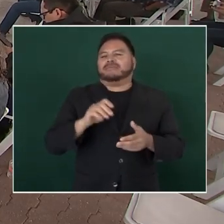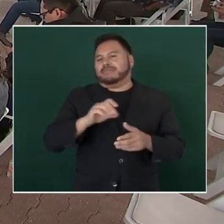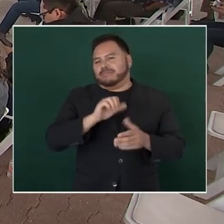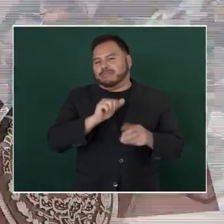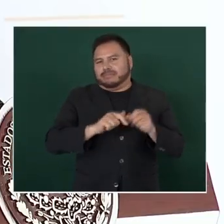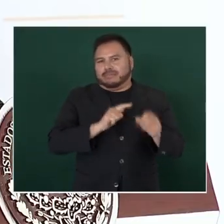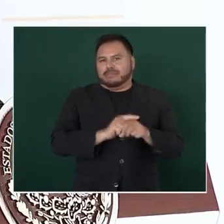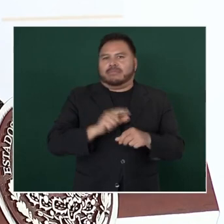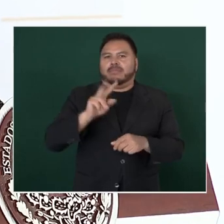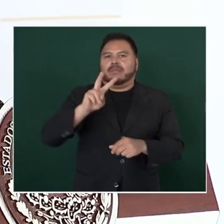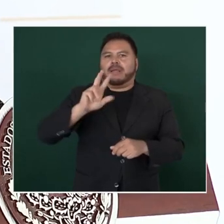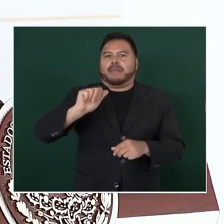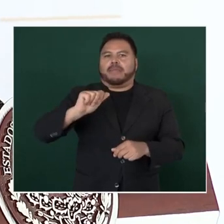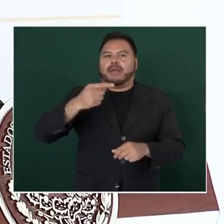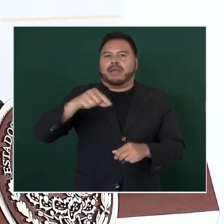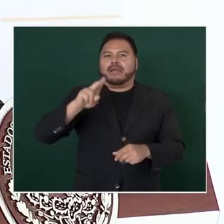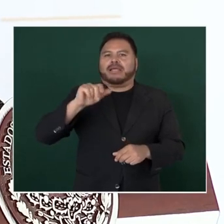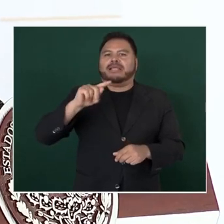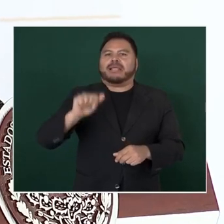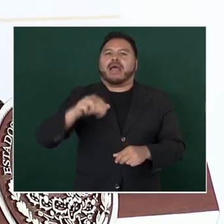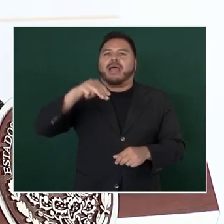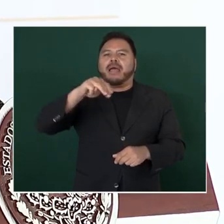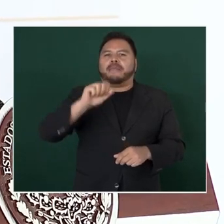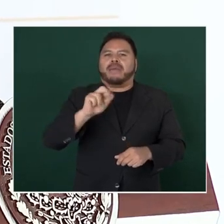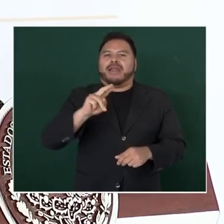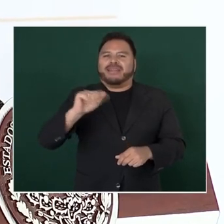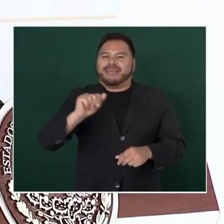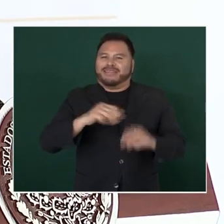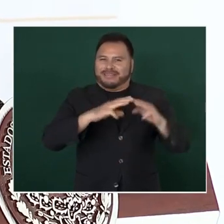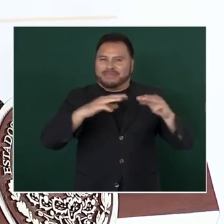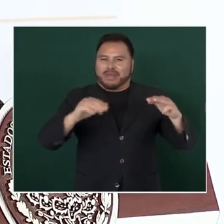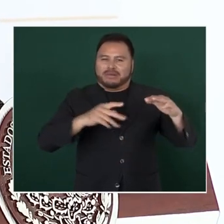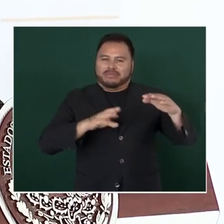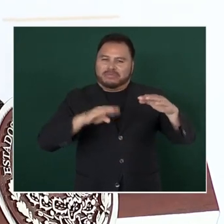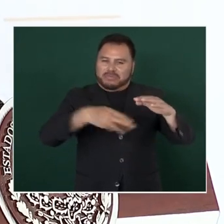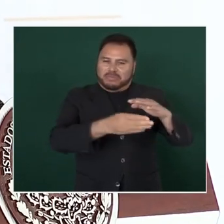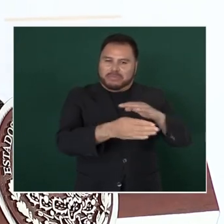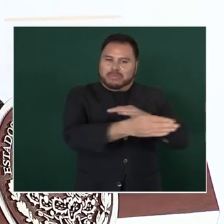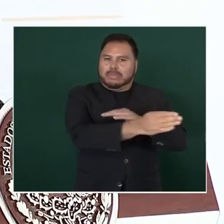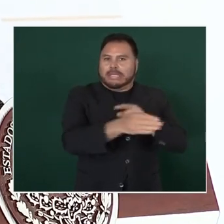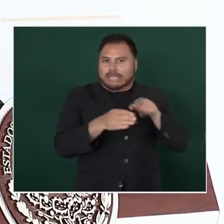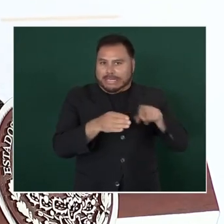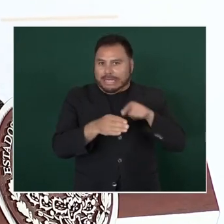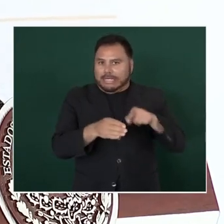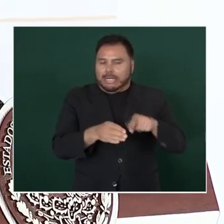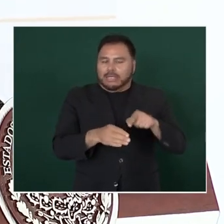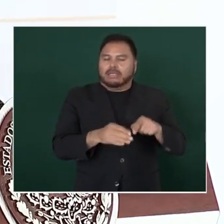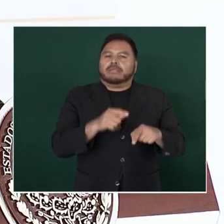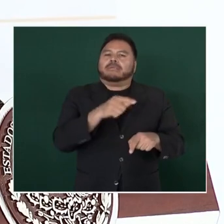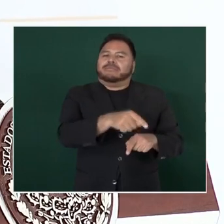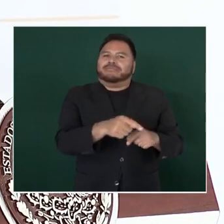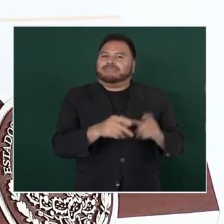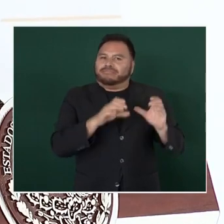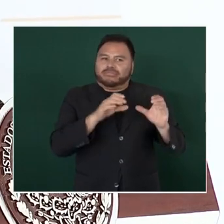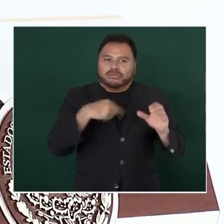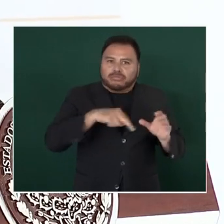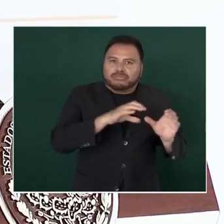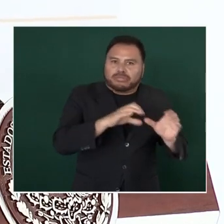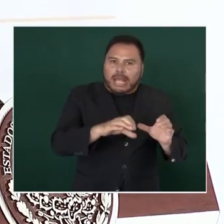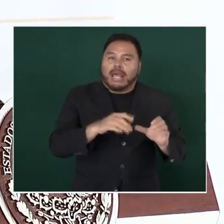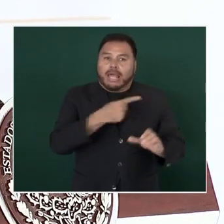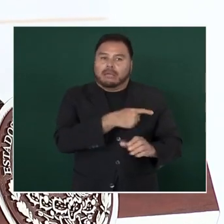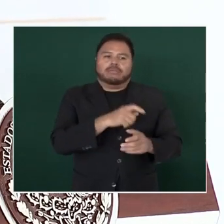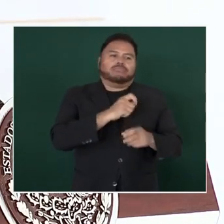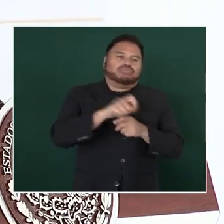marina. Desde el día 11 están ahí varias dependencias del gobierno del estado, está Semarnat, está